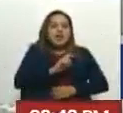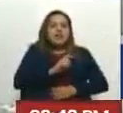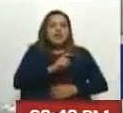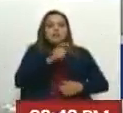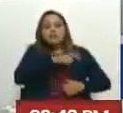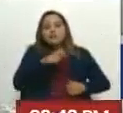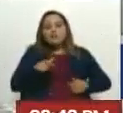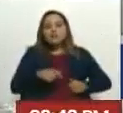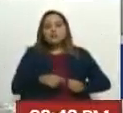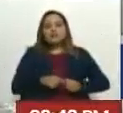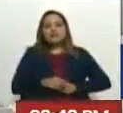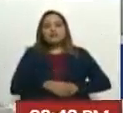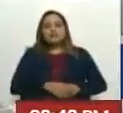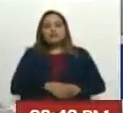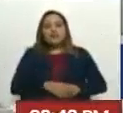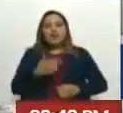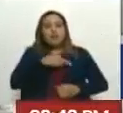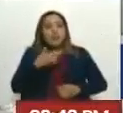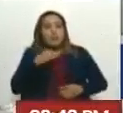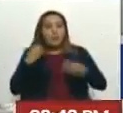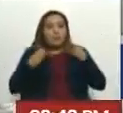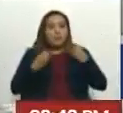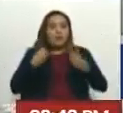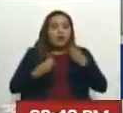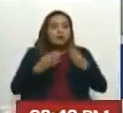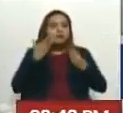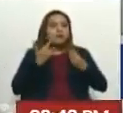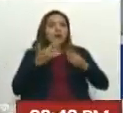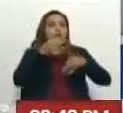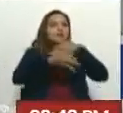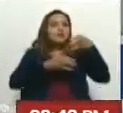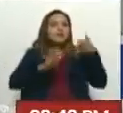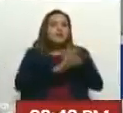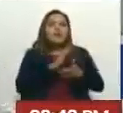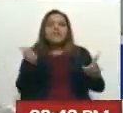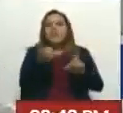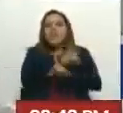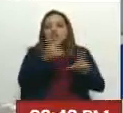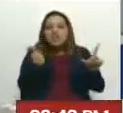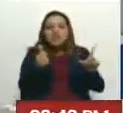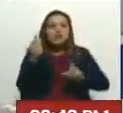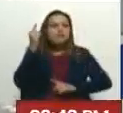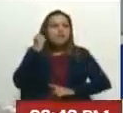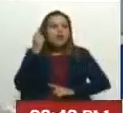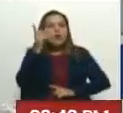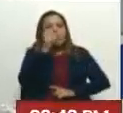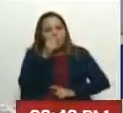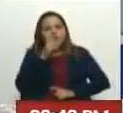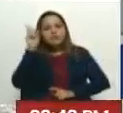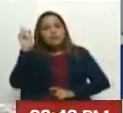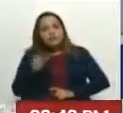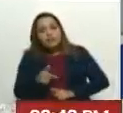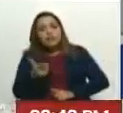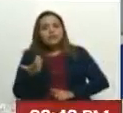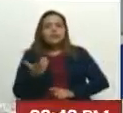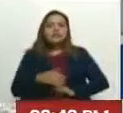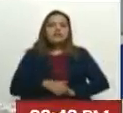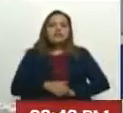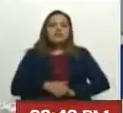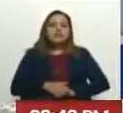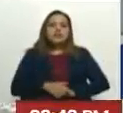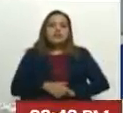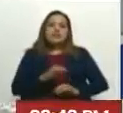humano. Es decir, nos estamos preocupando por espectáculos que hablen sobre la violencia de género, nos estamos preocupando por espectáculos que hablen